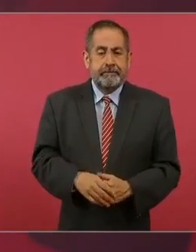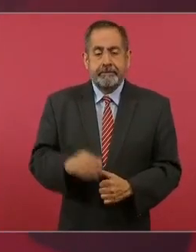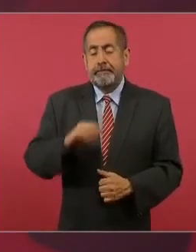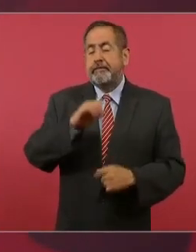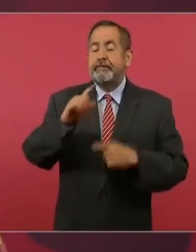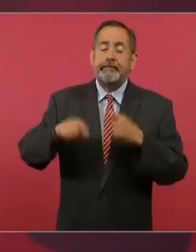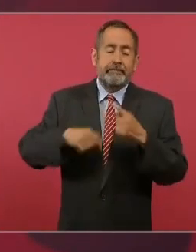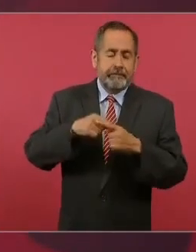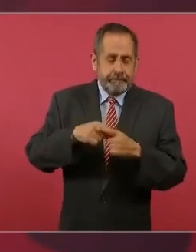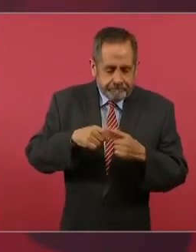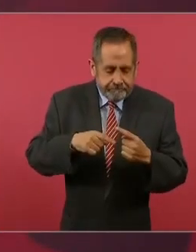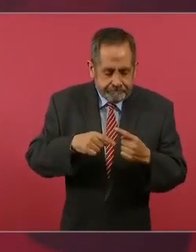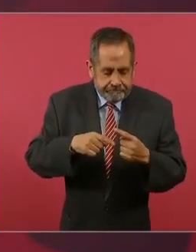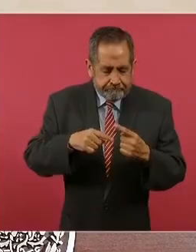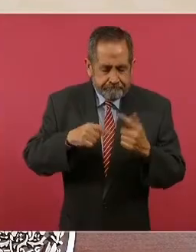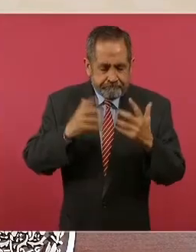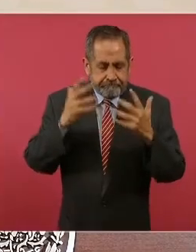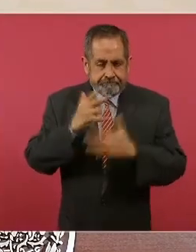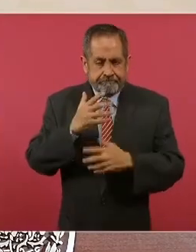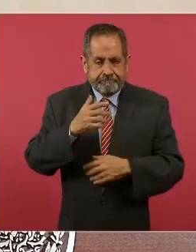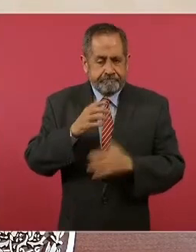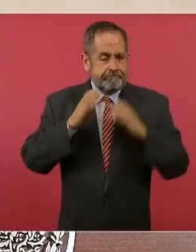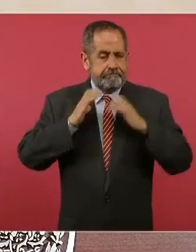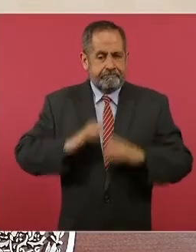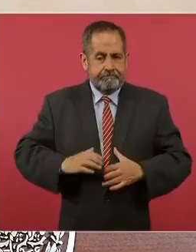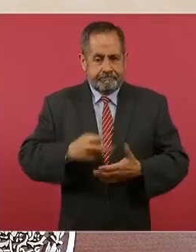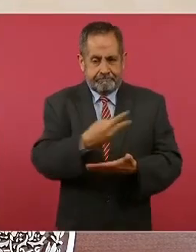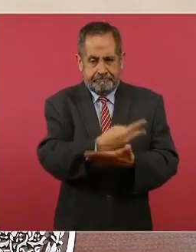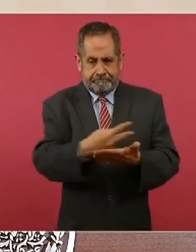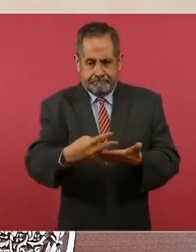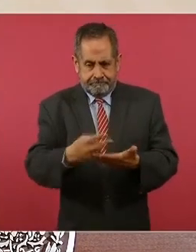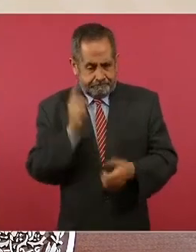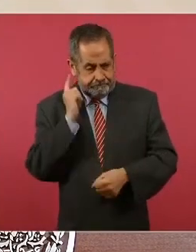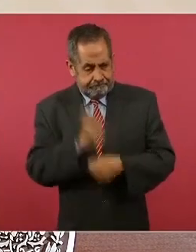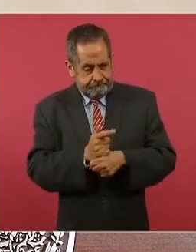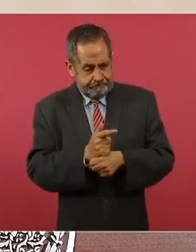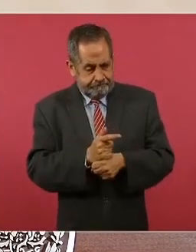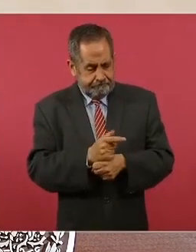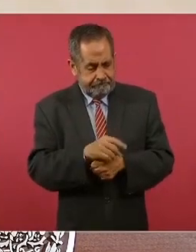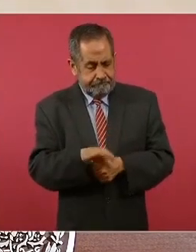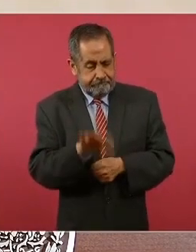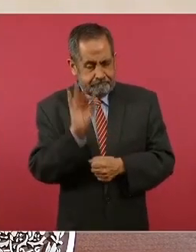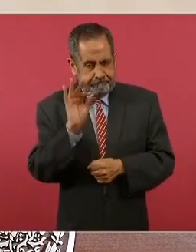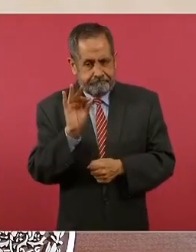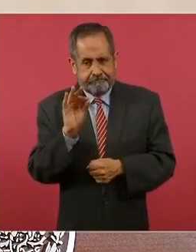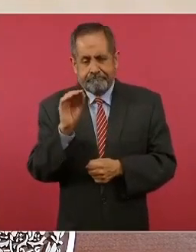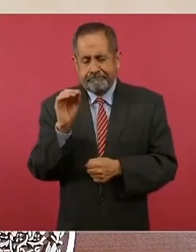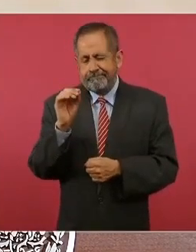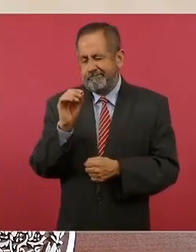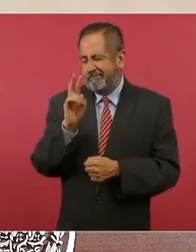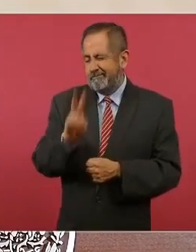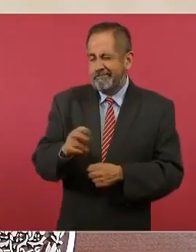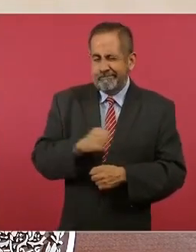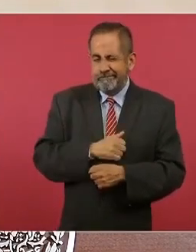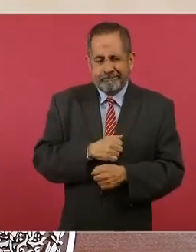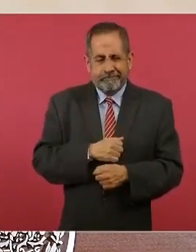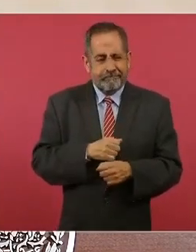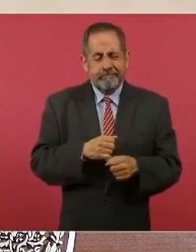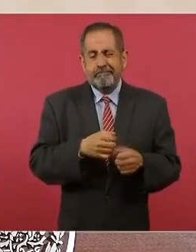encontrar a las víctimas en